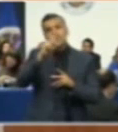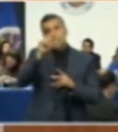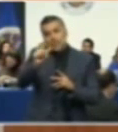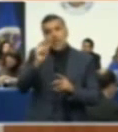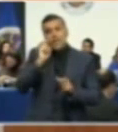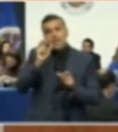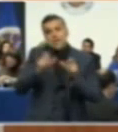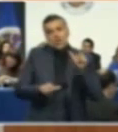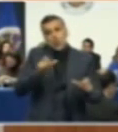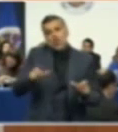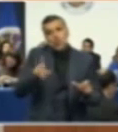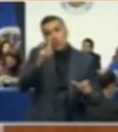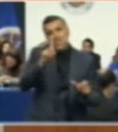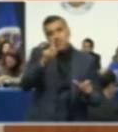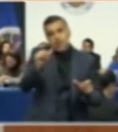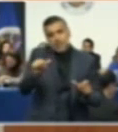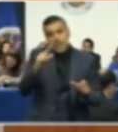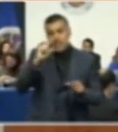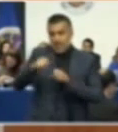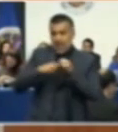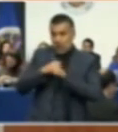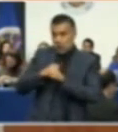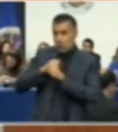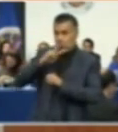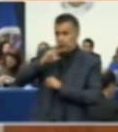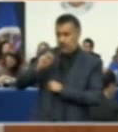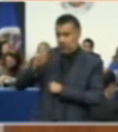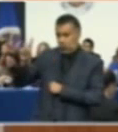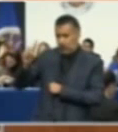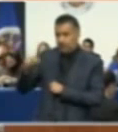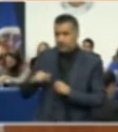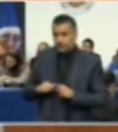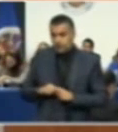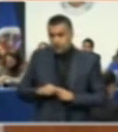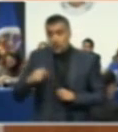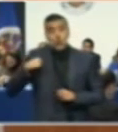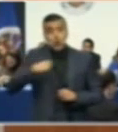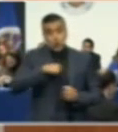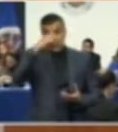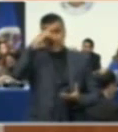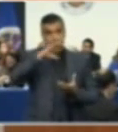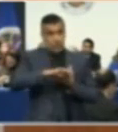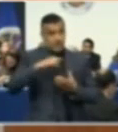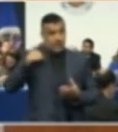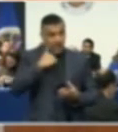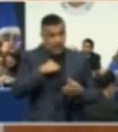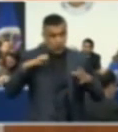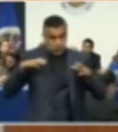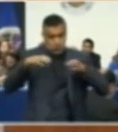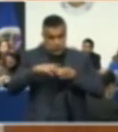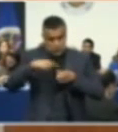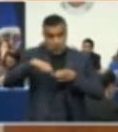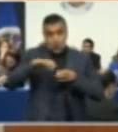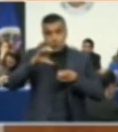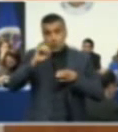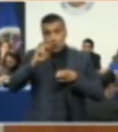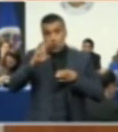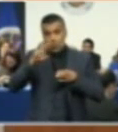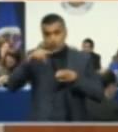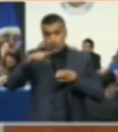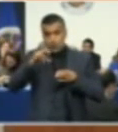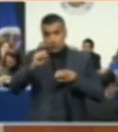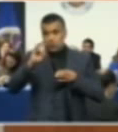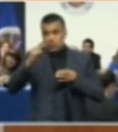de las Personas con Discapacidad del año 2001. Creemos que se ha formado un corpus juris ineludible para